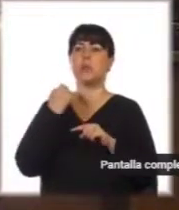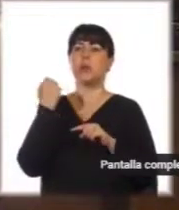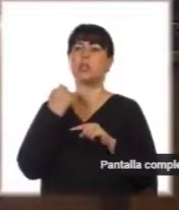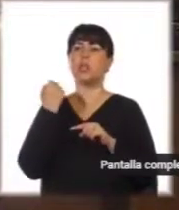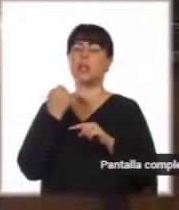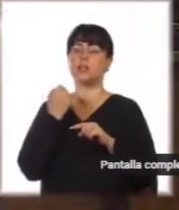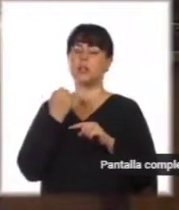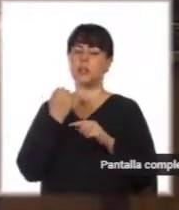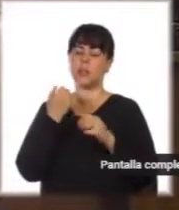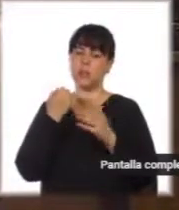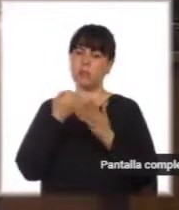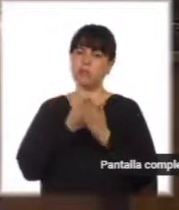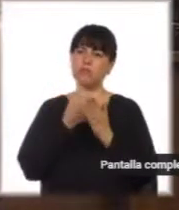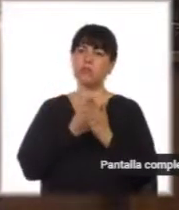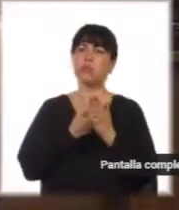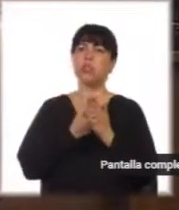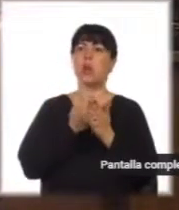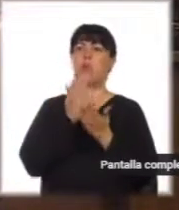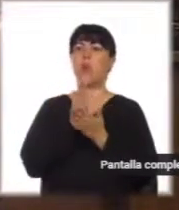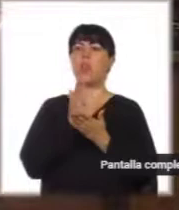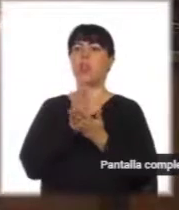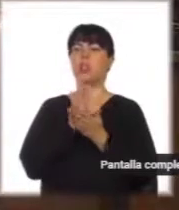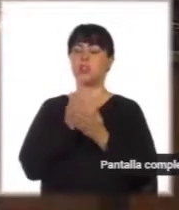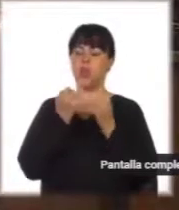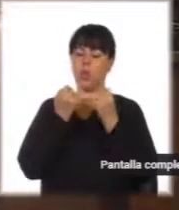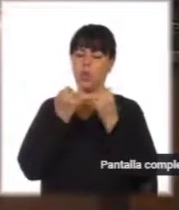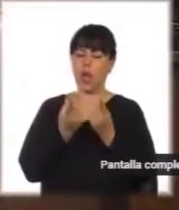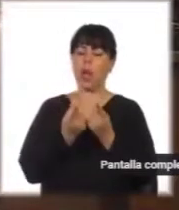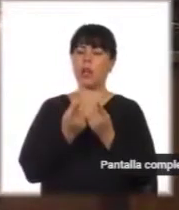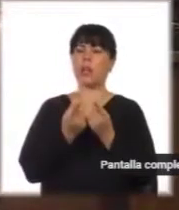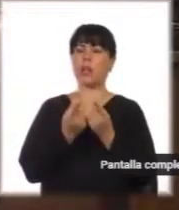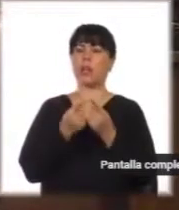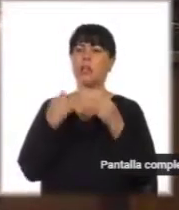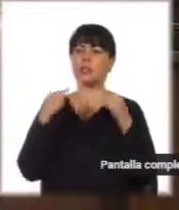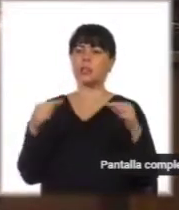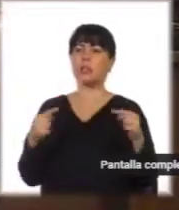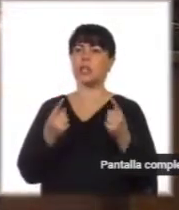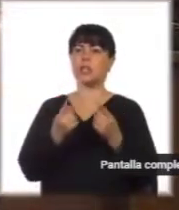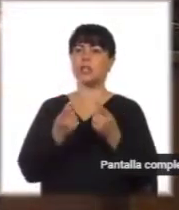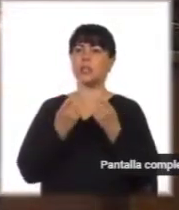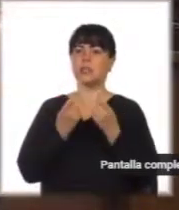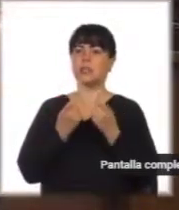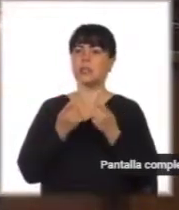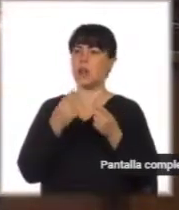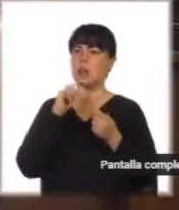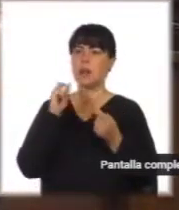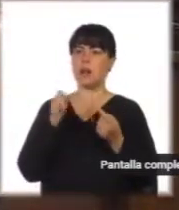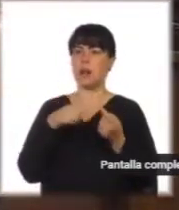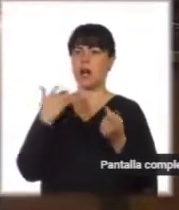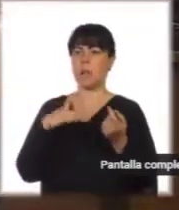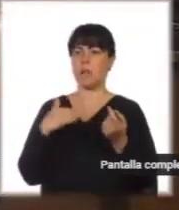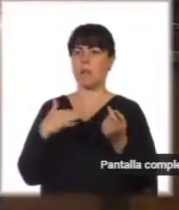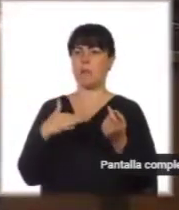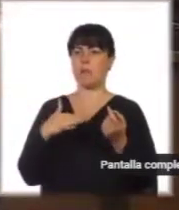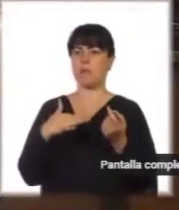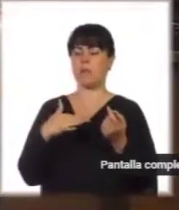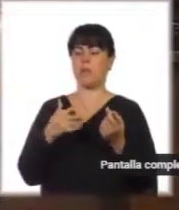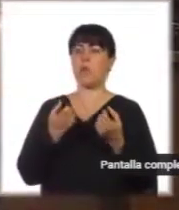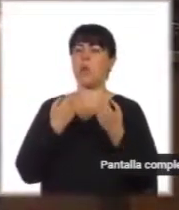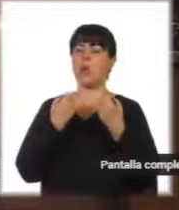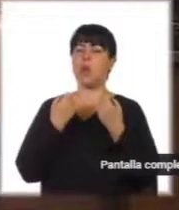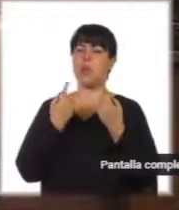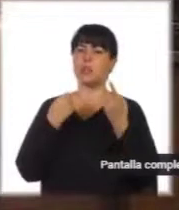esta población. Generar las condiciones necesarias no admite la menor demora. En este